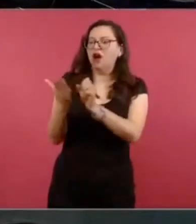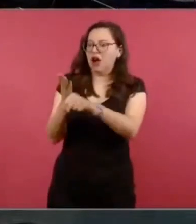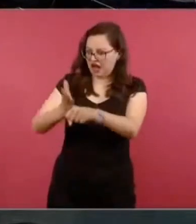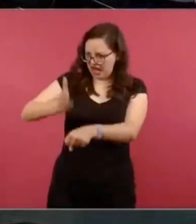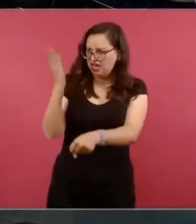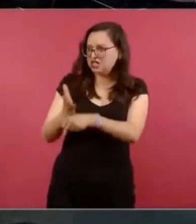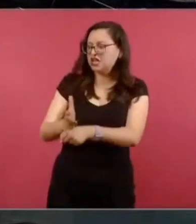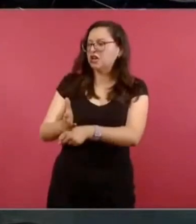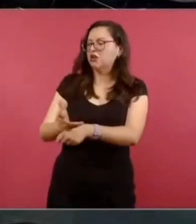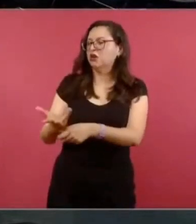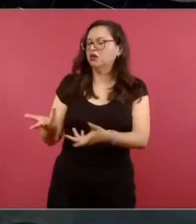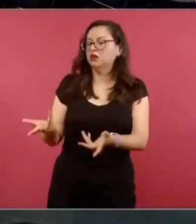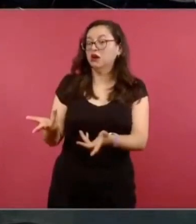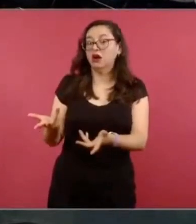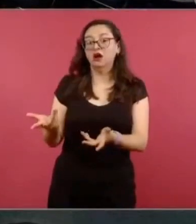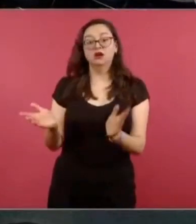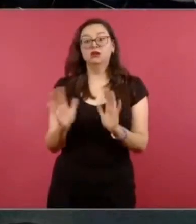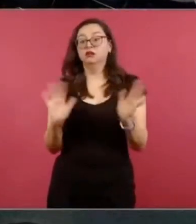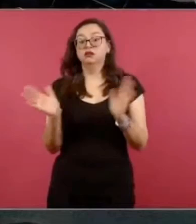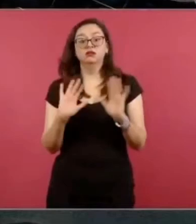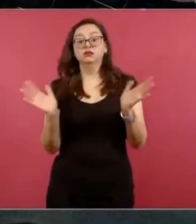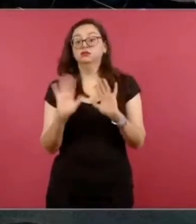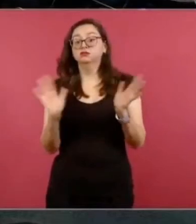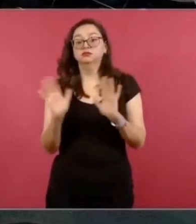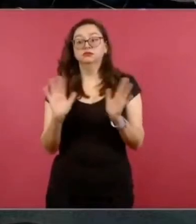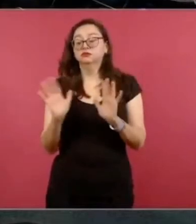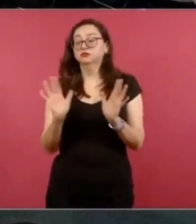daños, te vas por la tangente